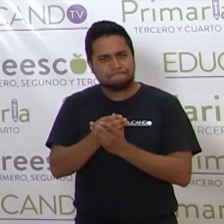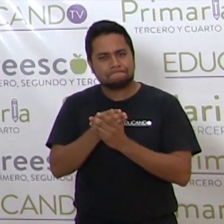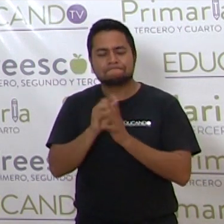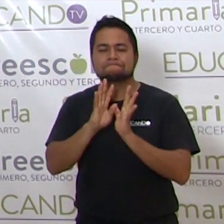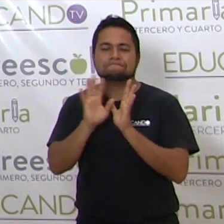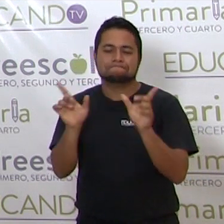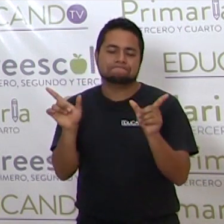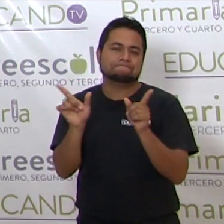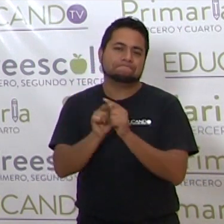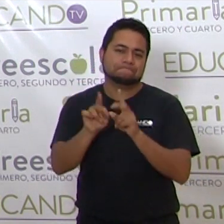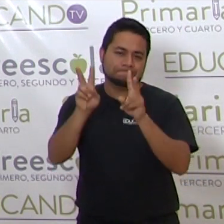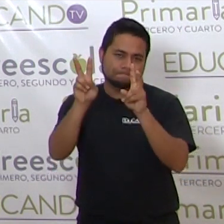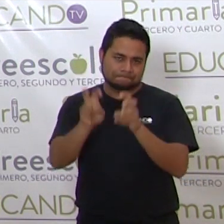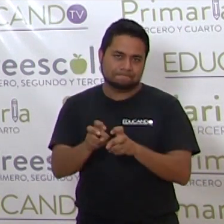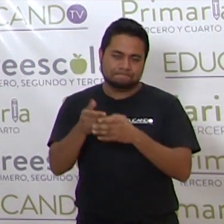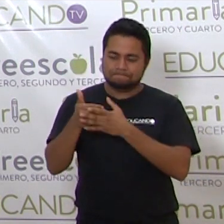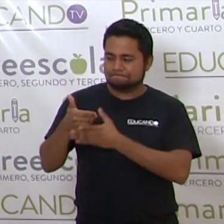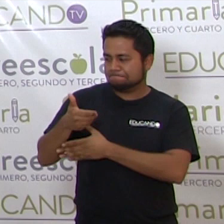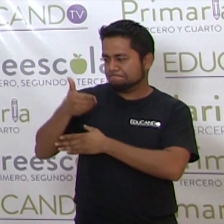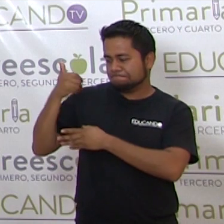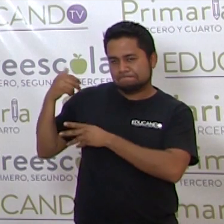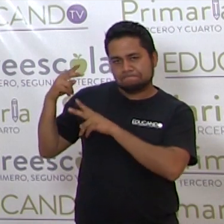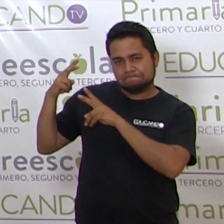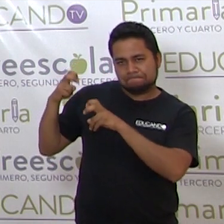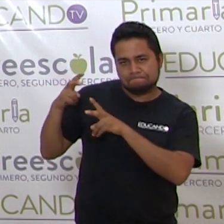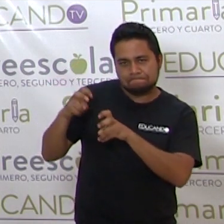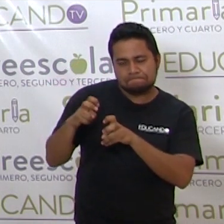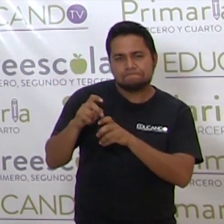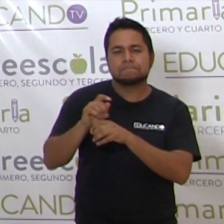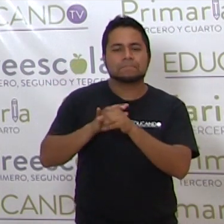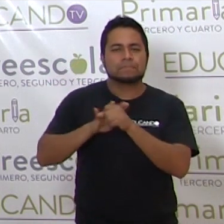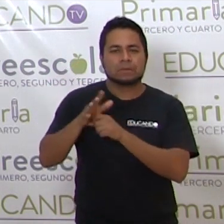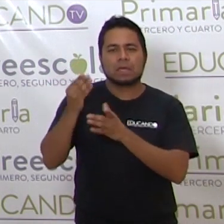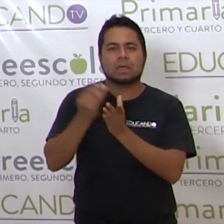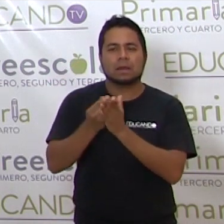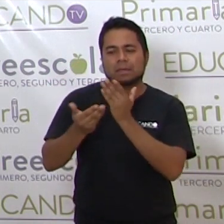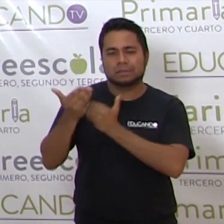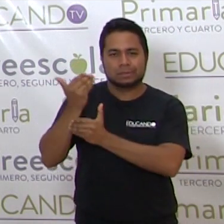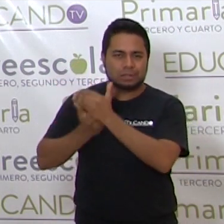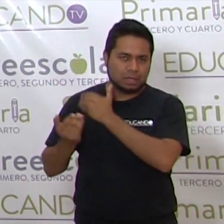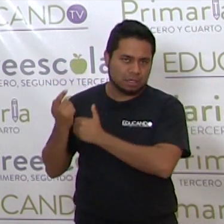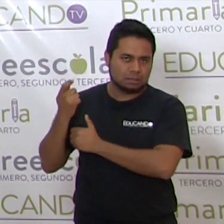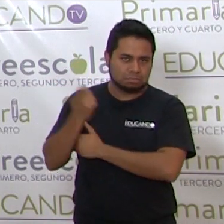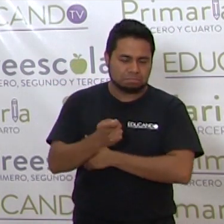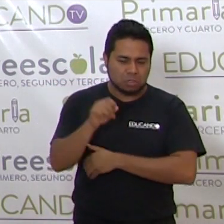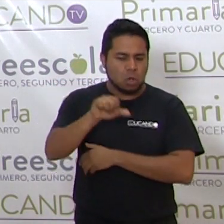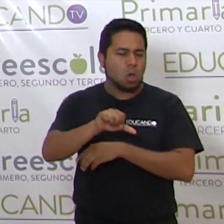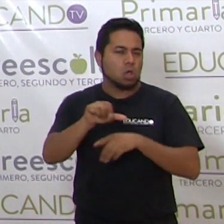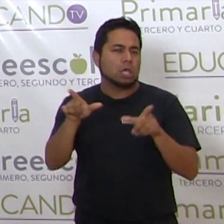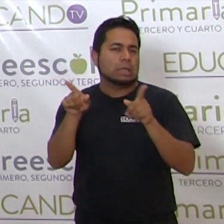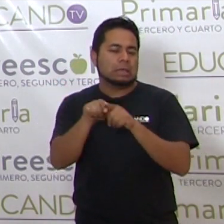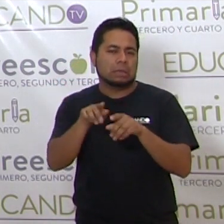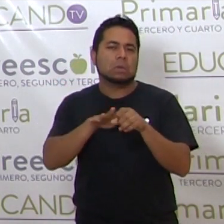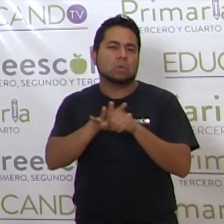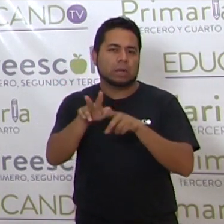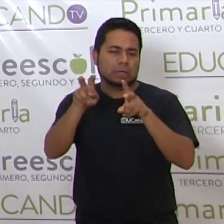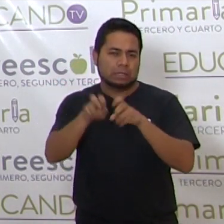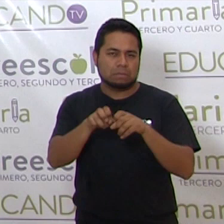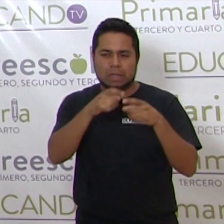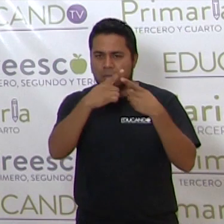el tema que hemos estado viendo en la segunda en las anteriores sesiones esto es las